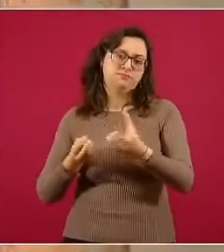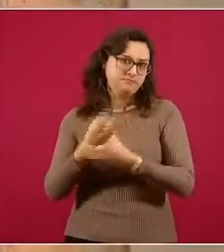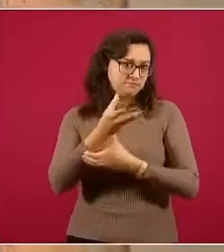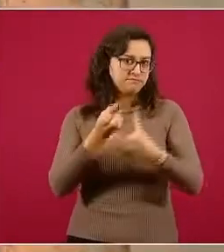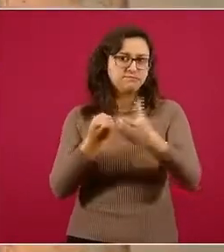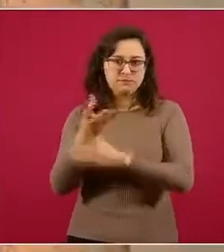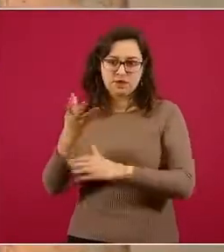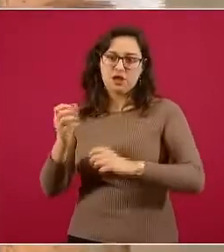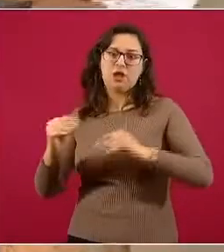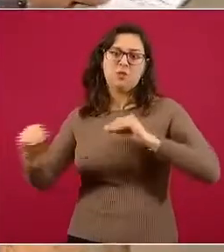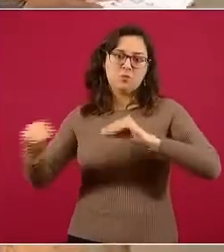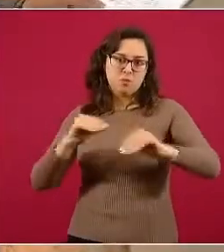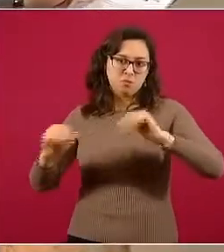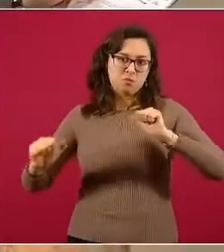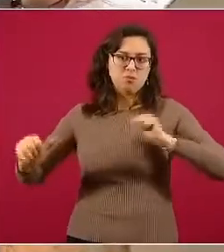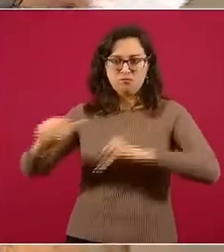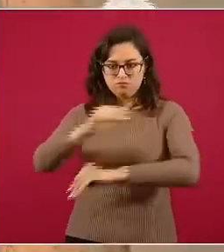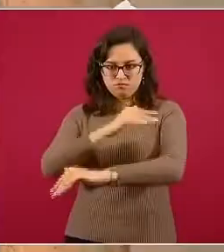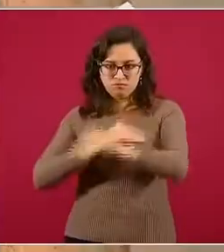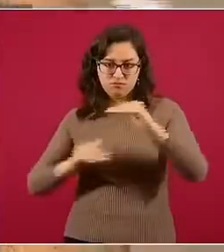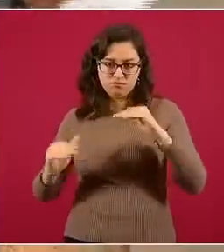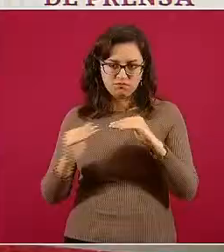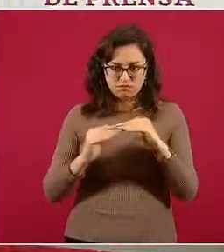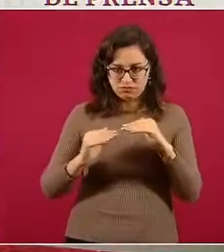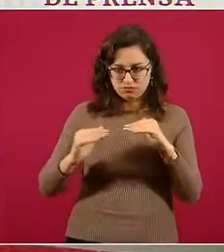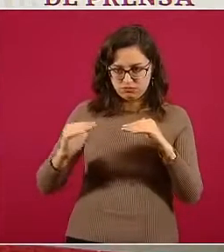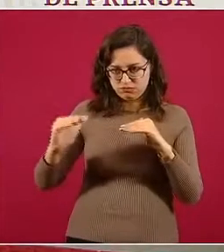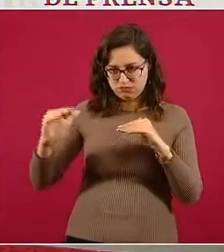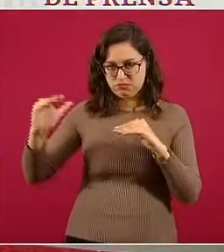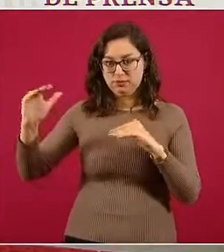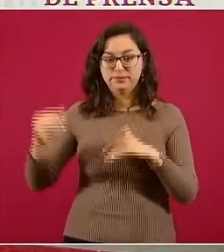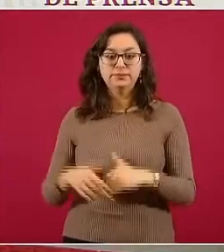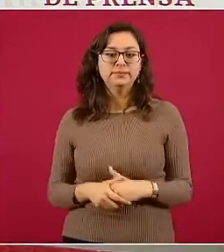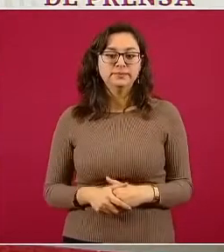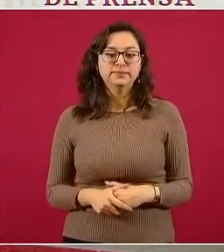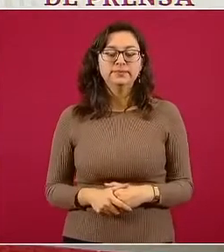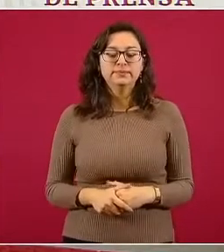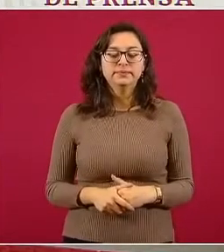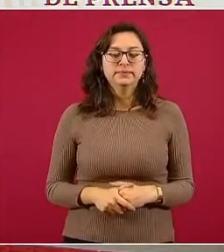de la Jornada Nacional de Sana Distancia. La que sigue, por favor.